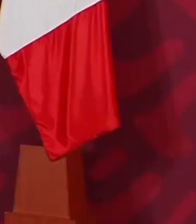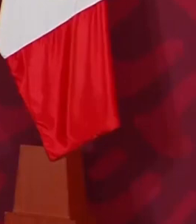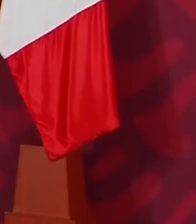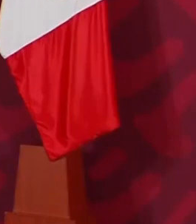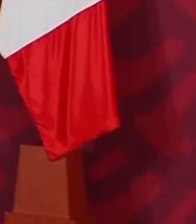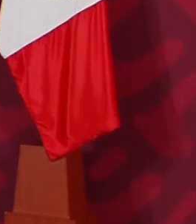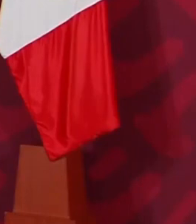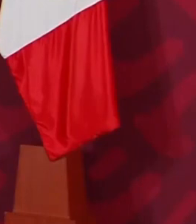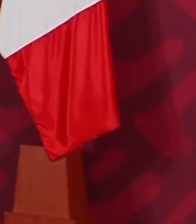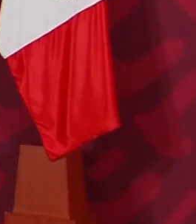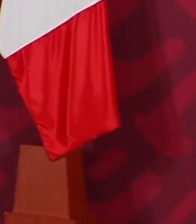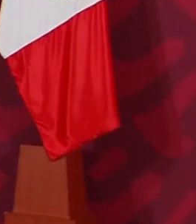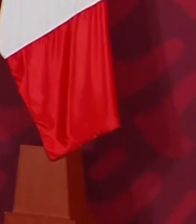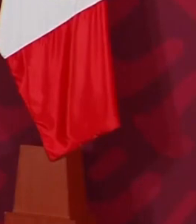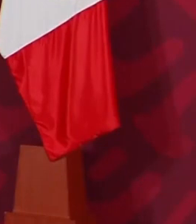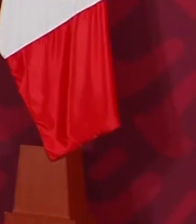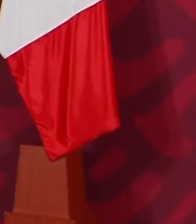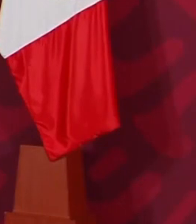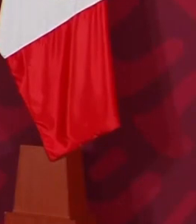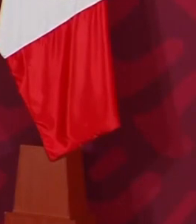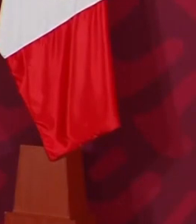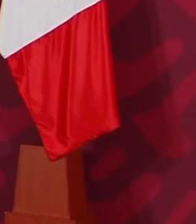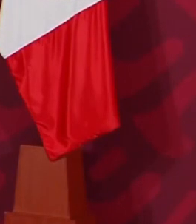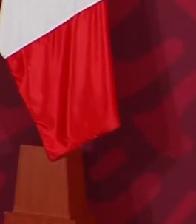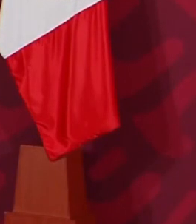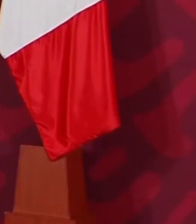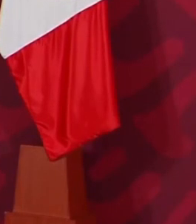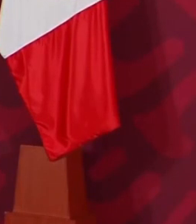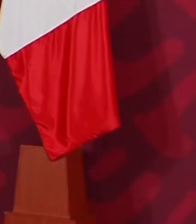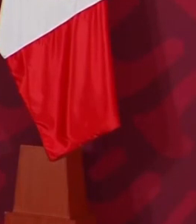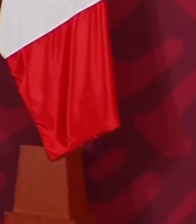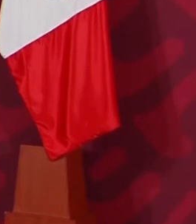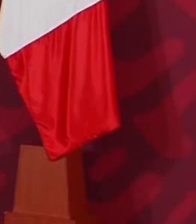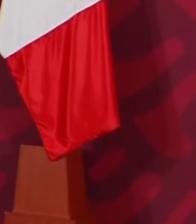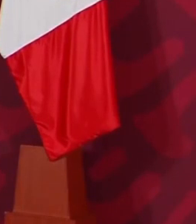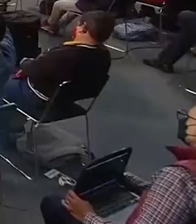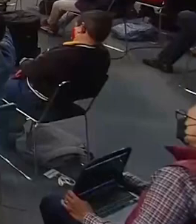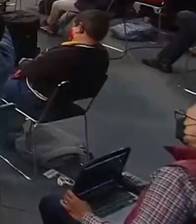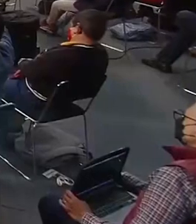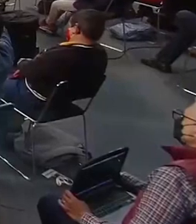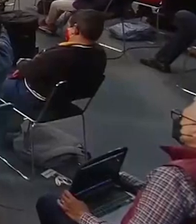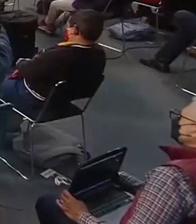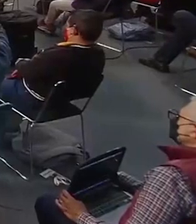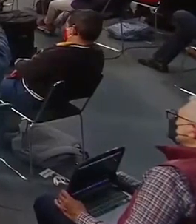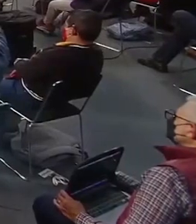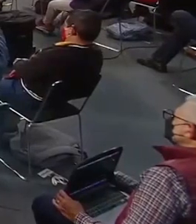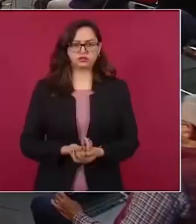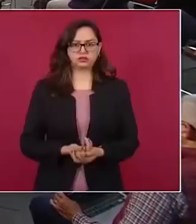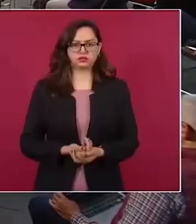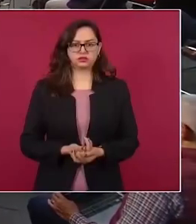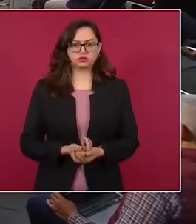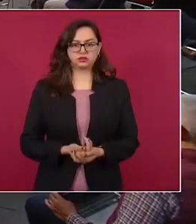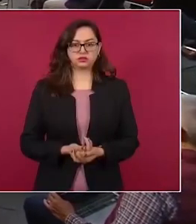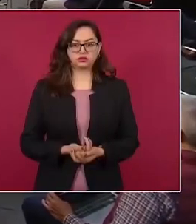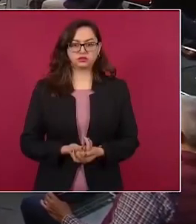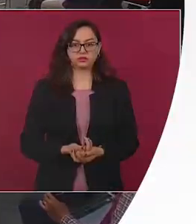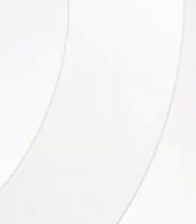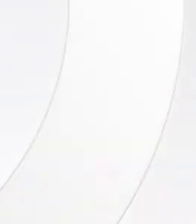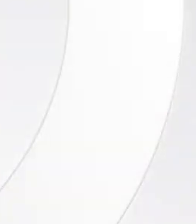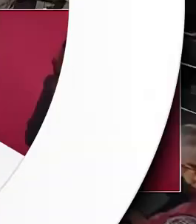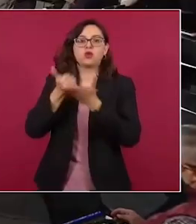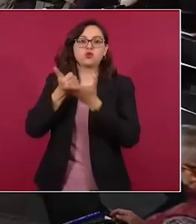señora Esperanza Castro, para que ustedes lo tengan claro. Busquemos la reconciliación con la